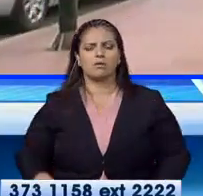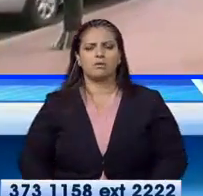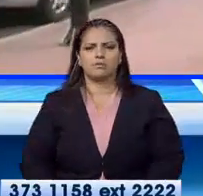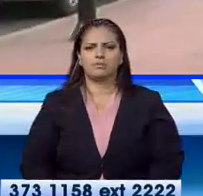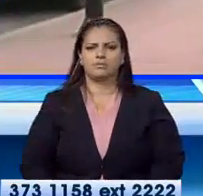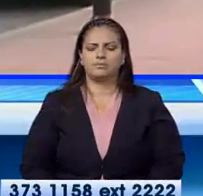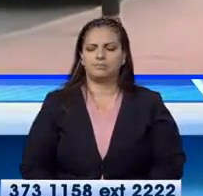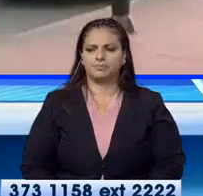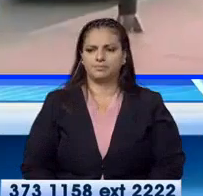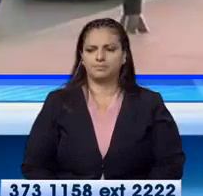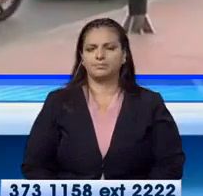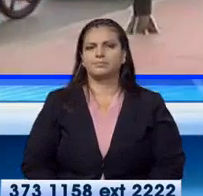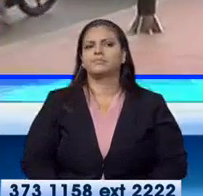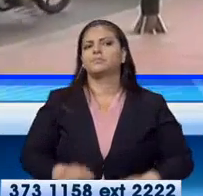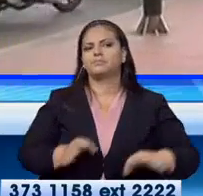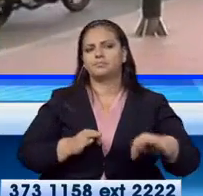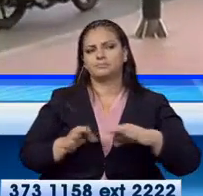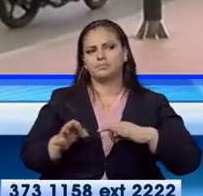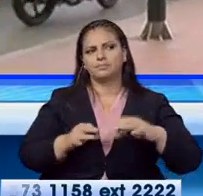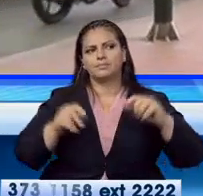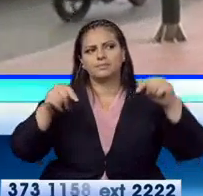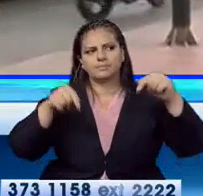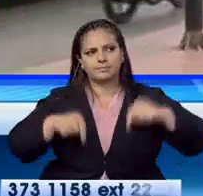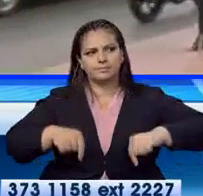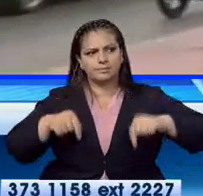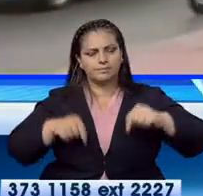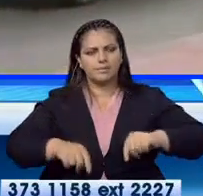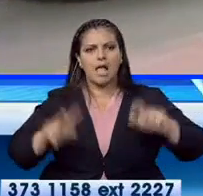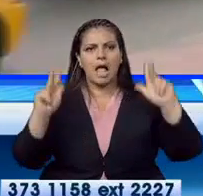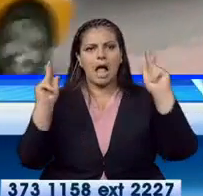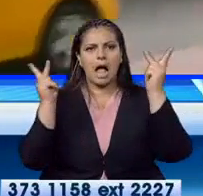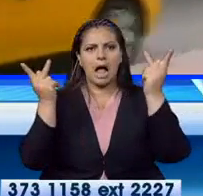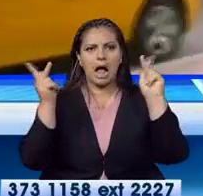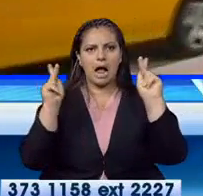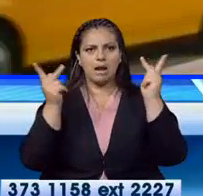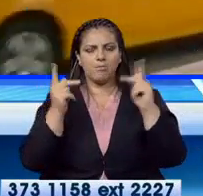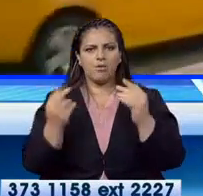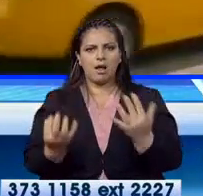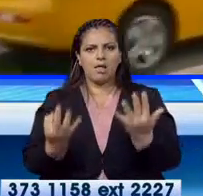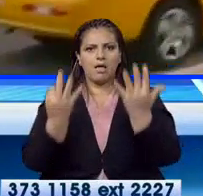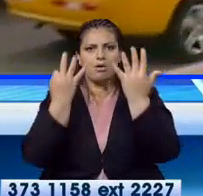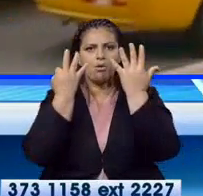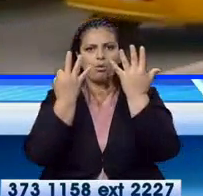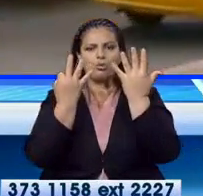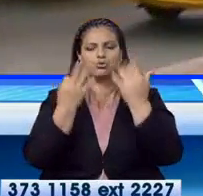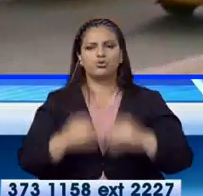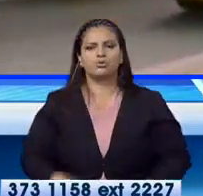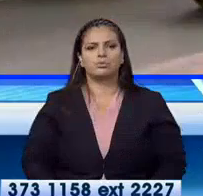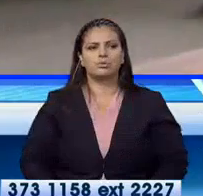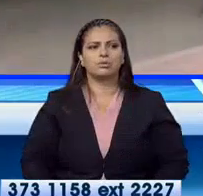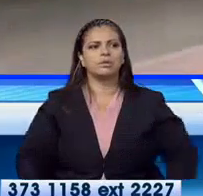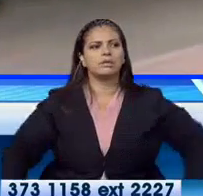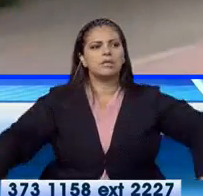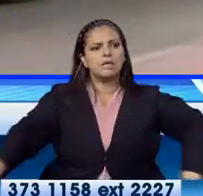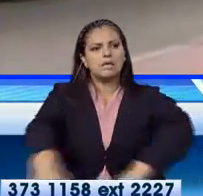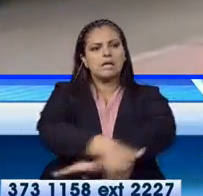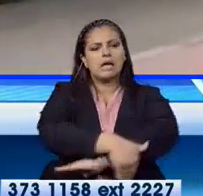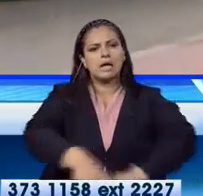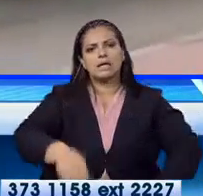a ver estamos ubicados en el cruce de las avenidas benjamín carrión